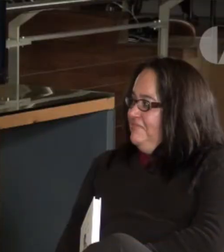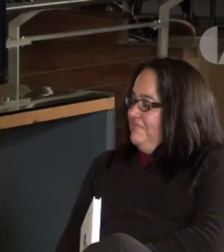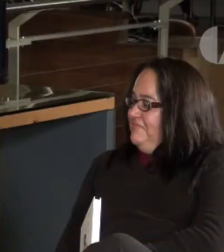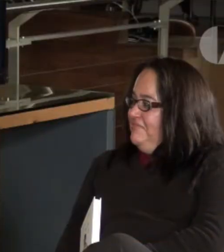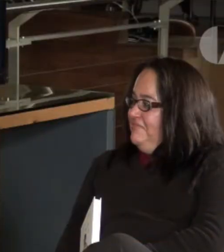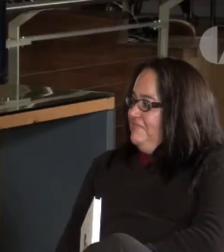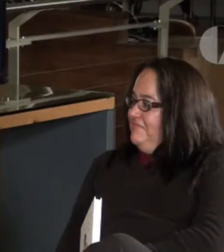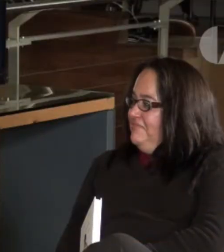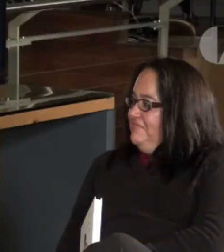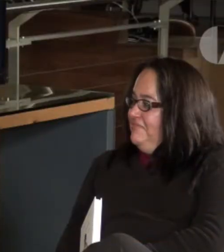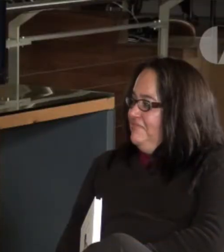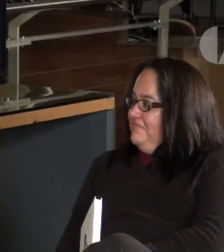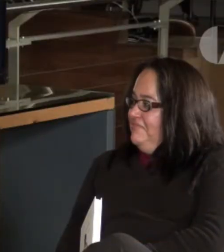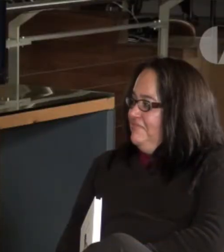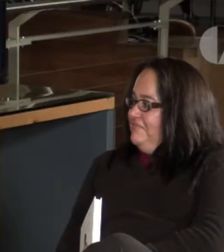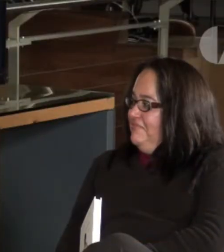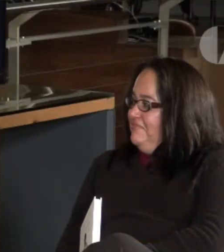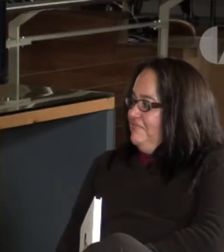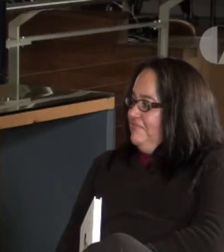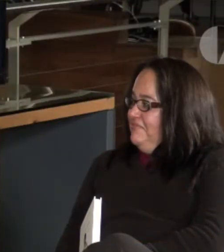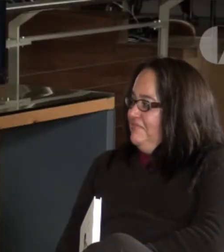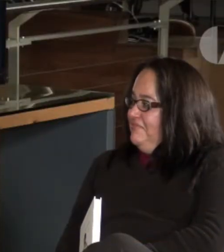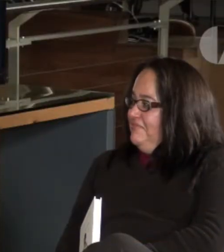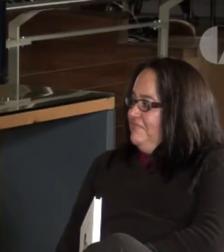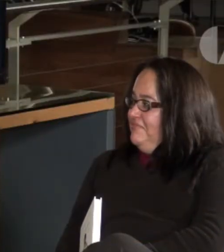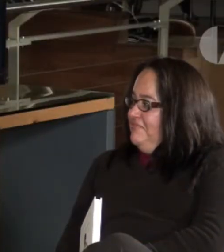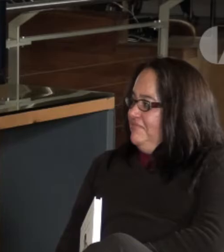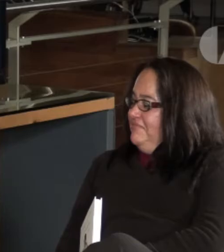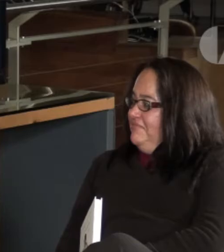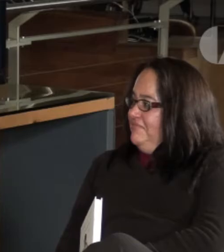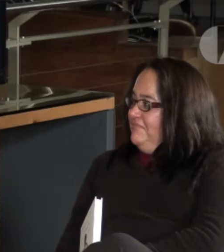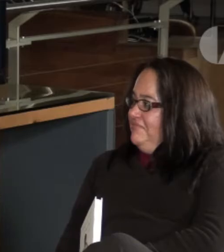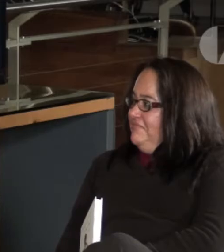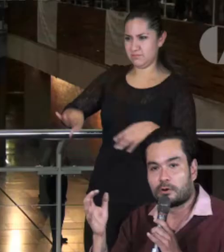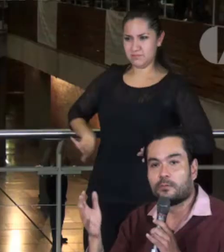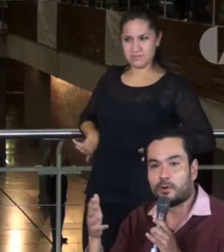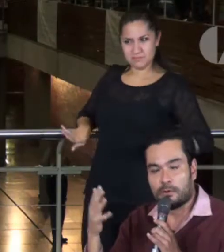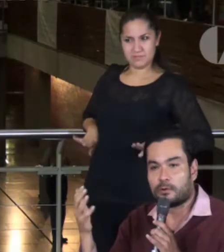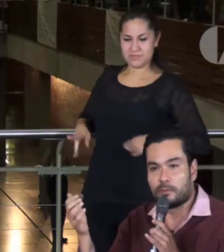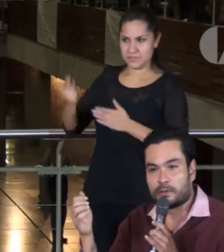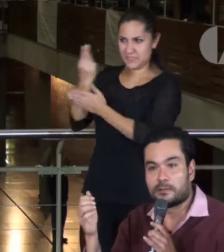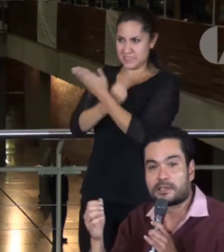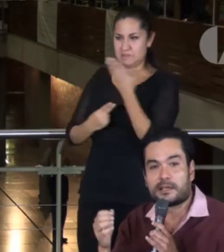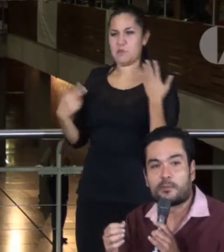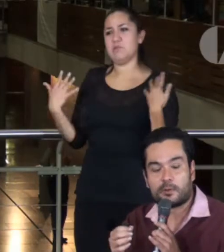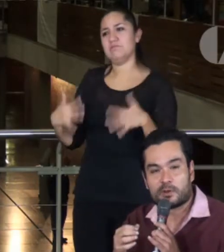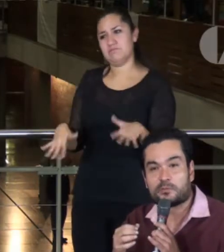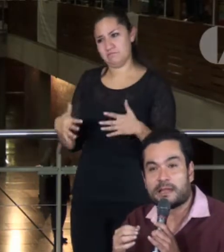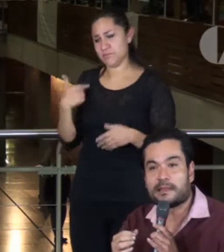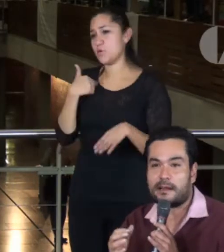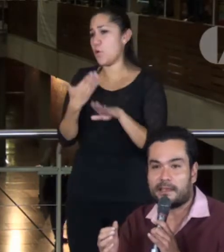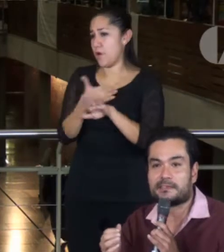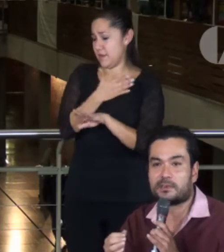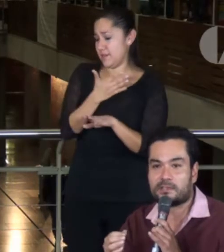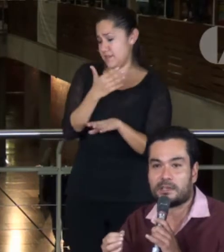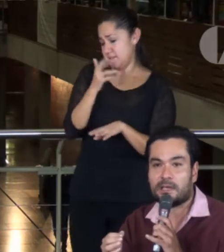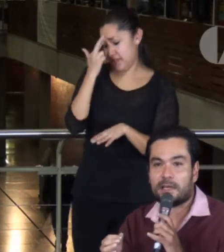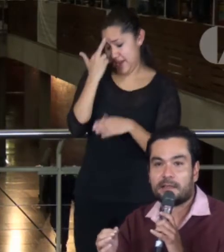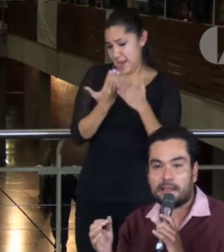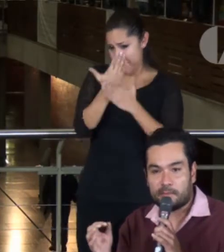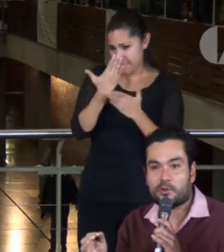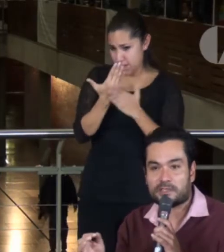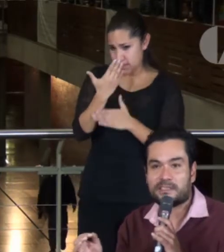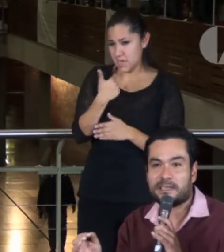tiene platicábamos en la mañana y mañana yo he contado como como como los libros que tengo por lo menos 20 registros